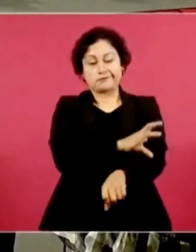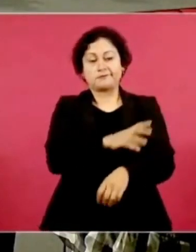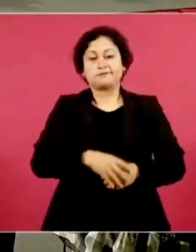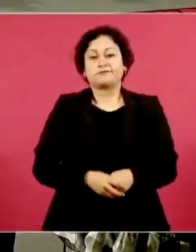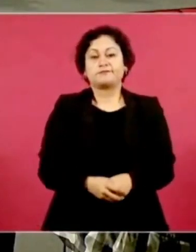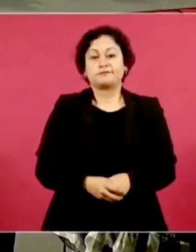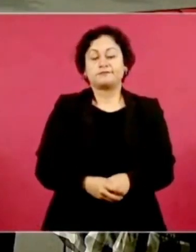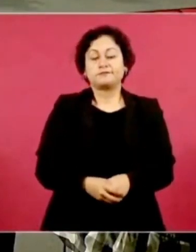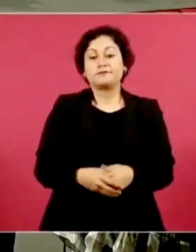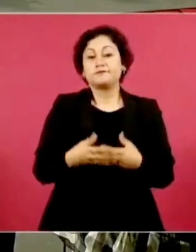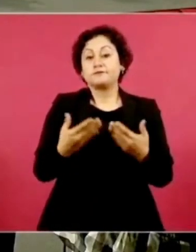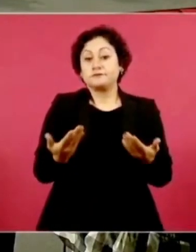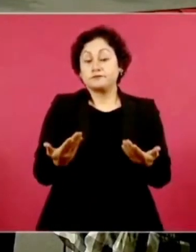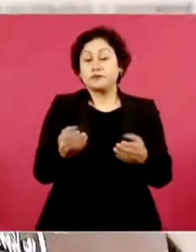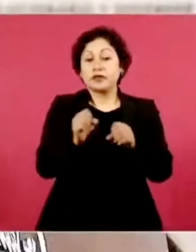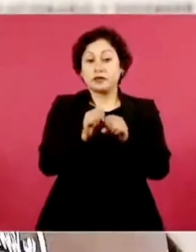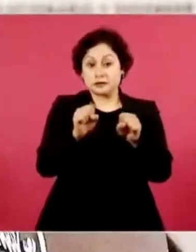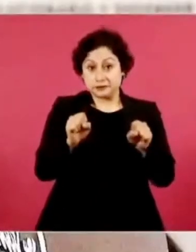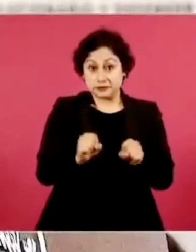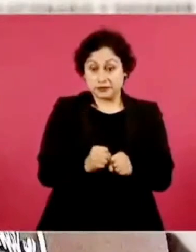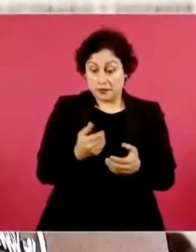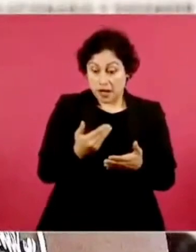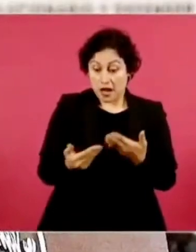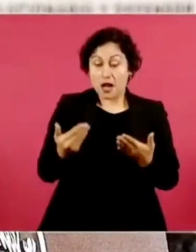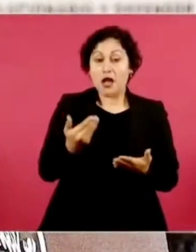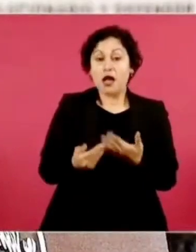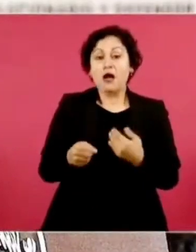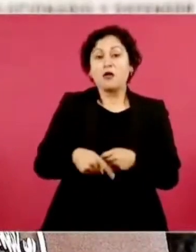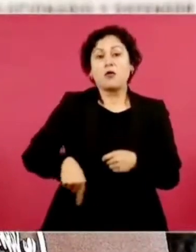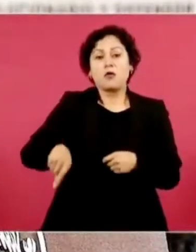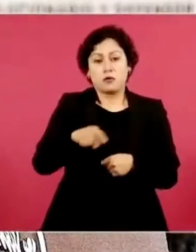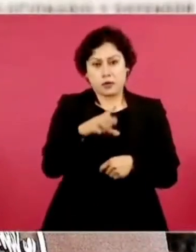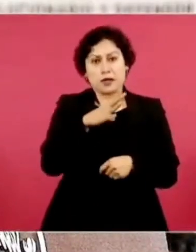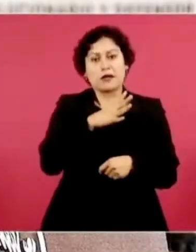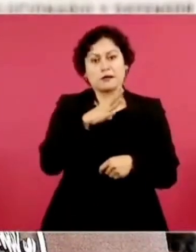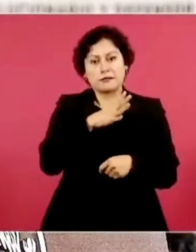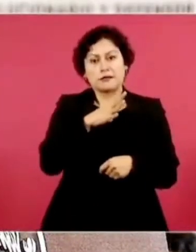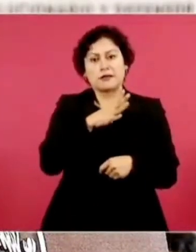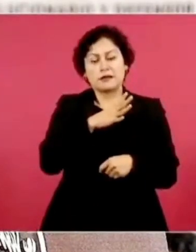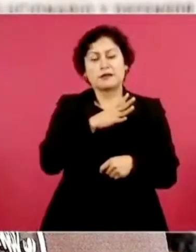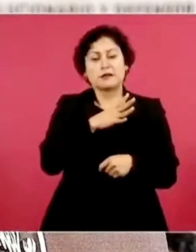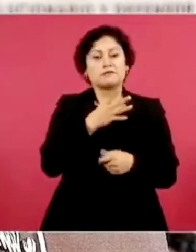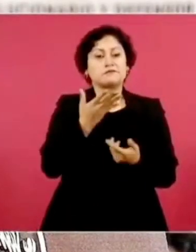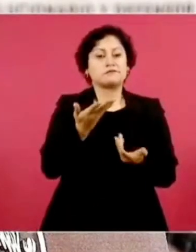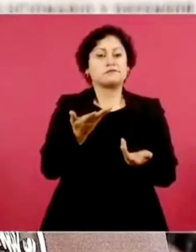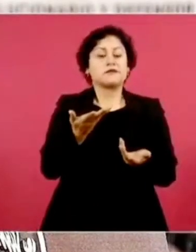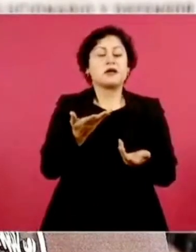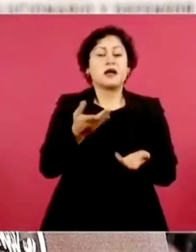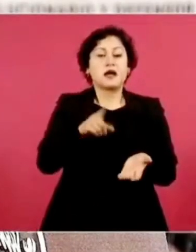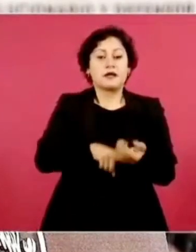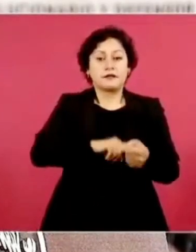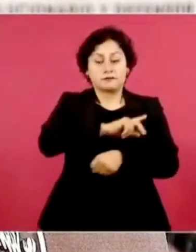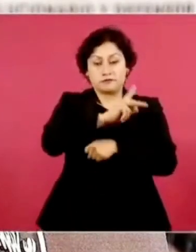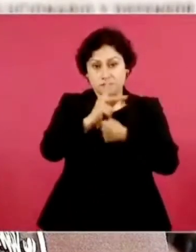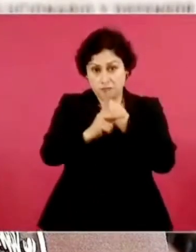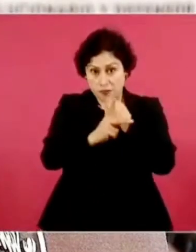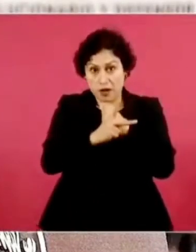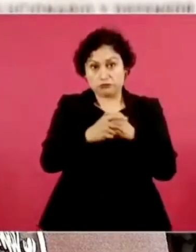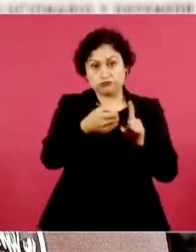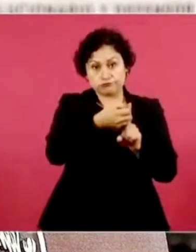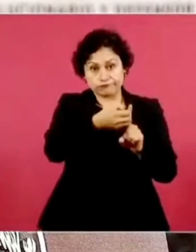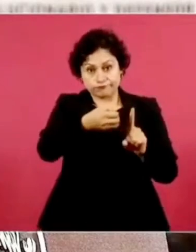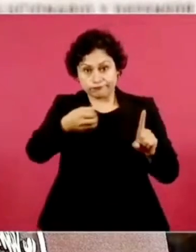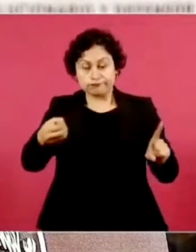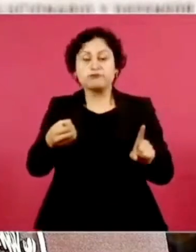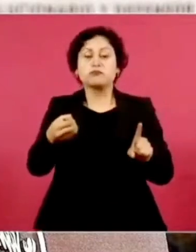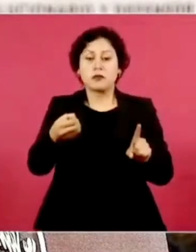construyó a partir de permisos ajenos a cualquier planeación de un sistema eléctrico nacional ordenado, permisos